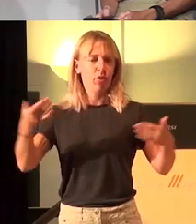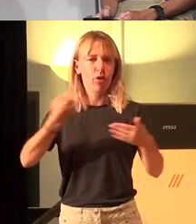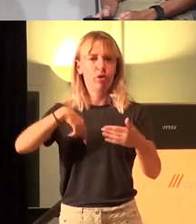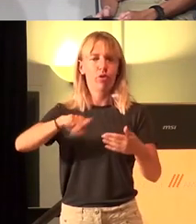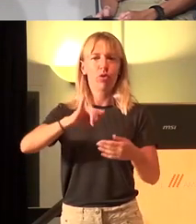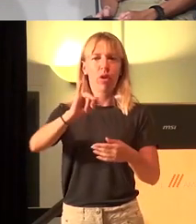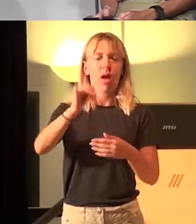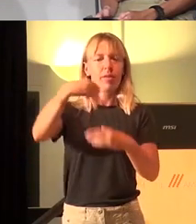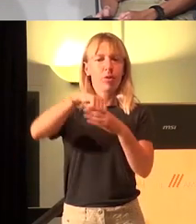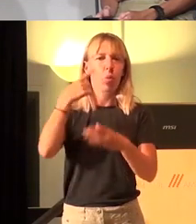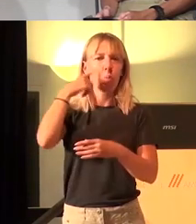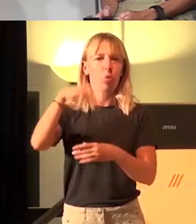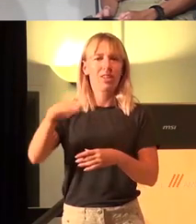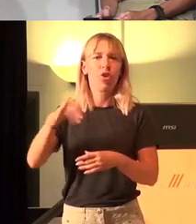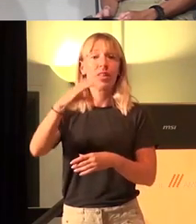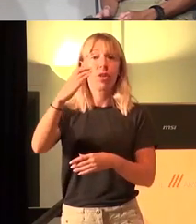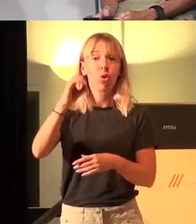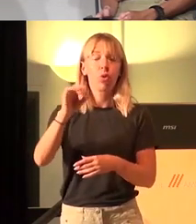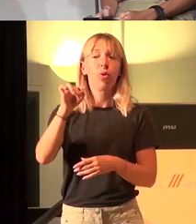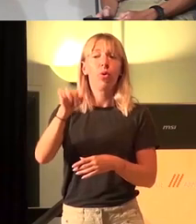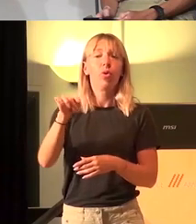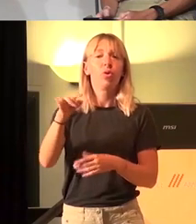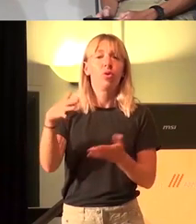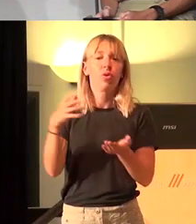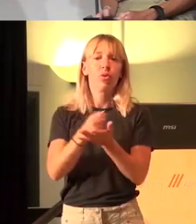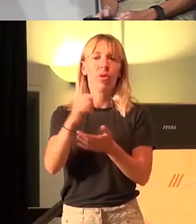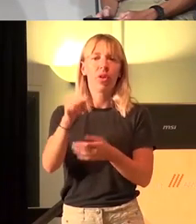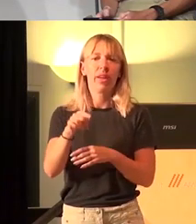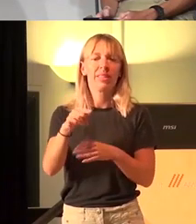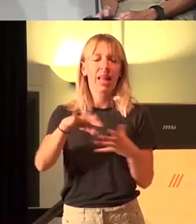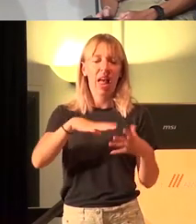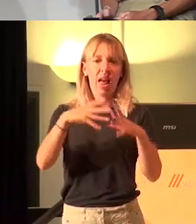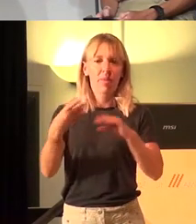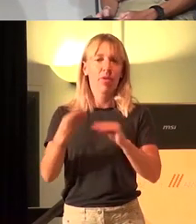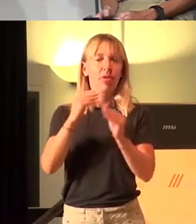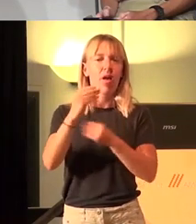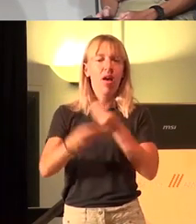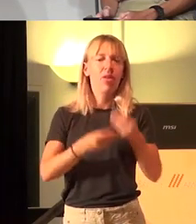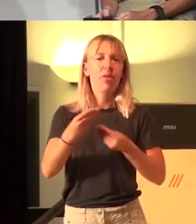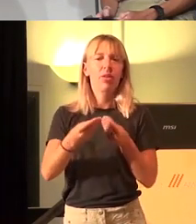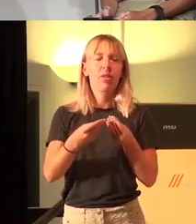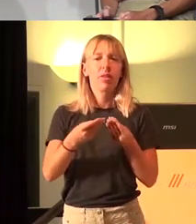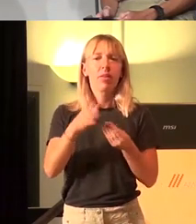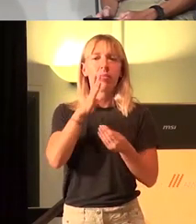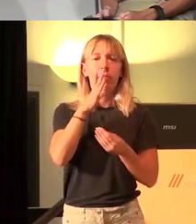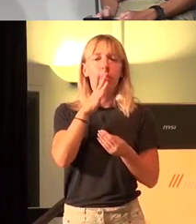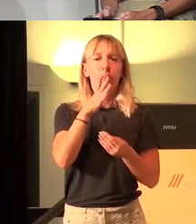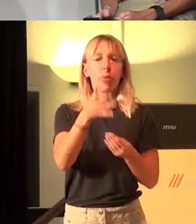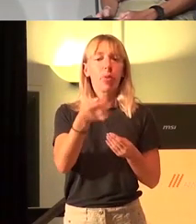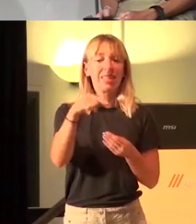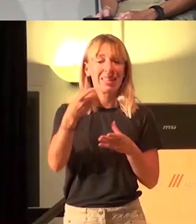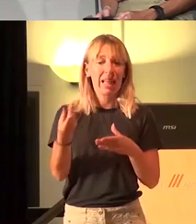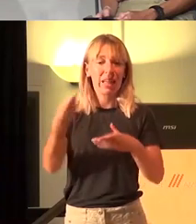tenemos en el Museo ICO, todas esas adaptaciones se han realizado para que